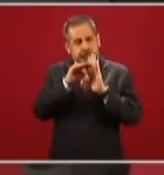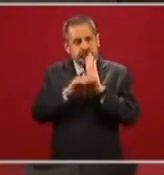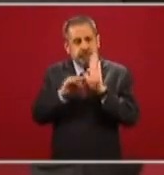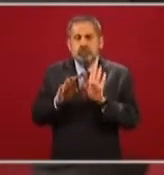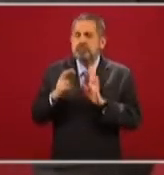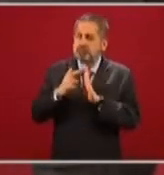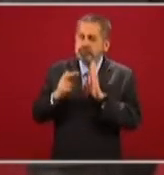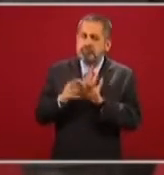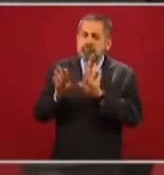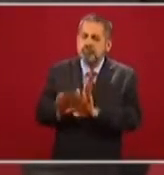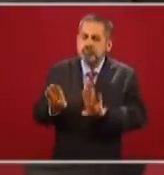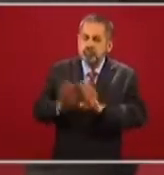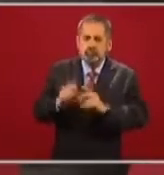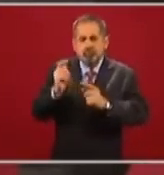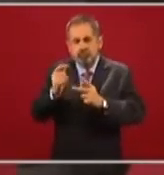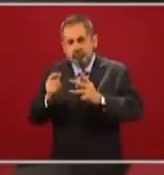que se van a requerir.